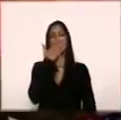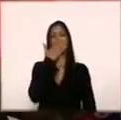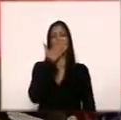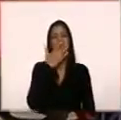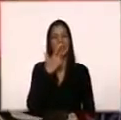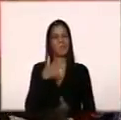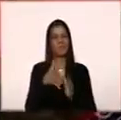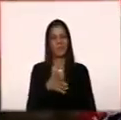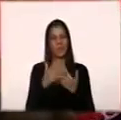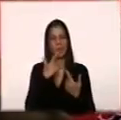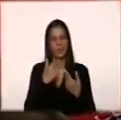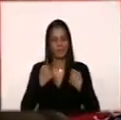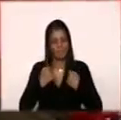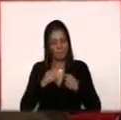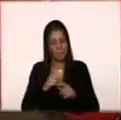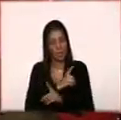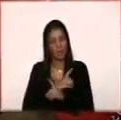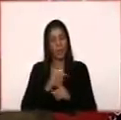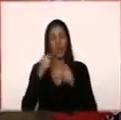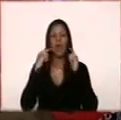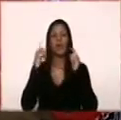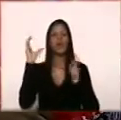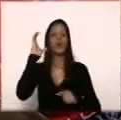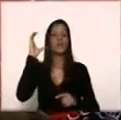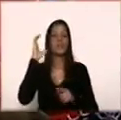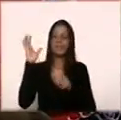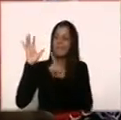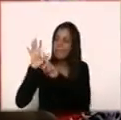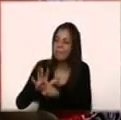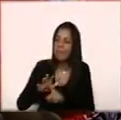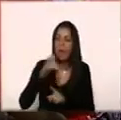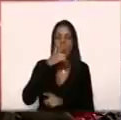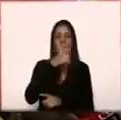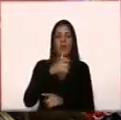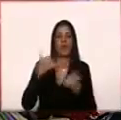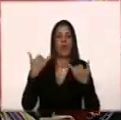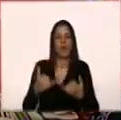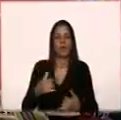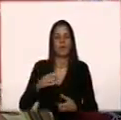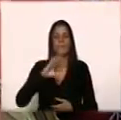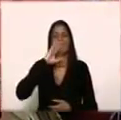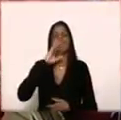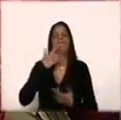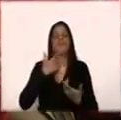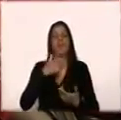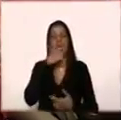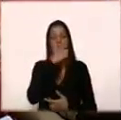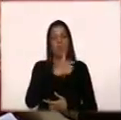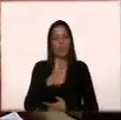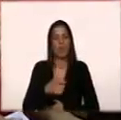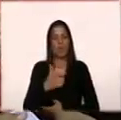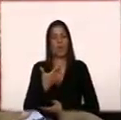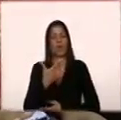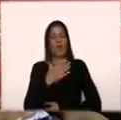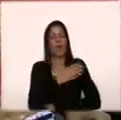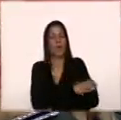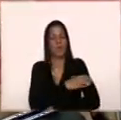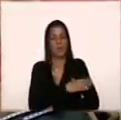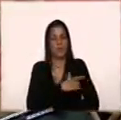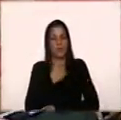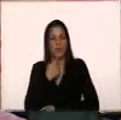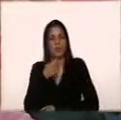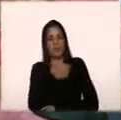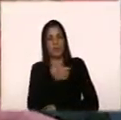haber podido lograr por vía de la conciencia someter al pueblo venezolano, ahora intentan someter al pueblo venezolano por vía del estómago.